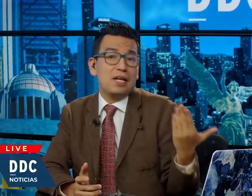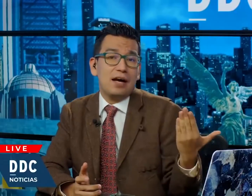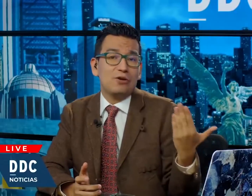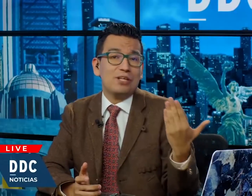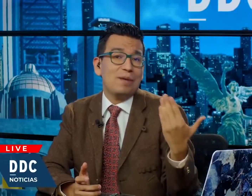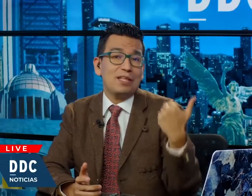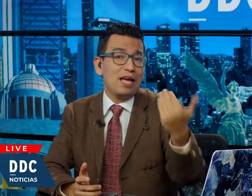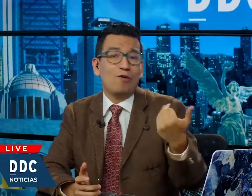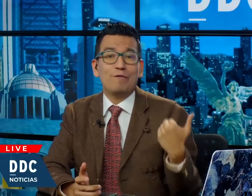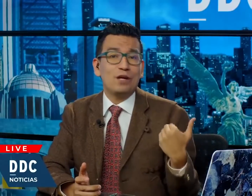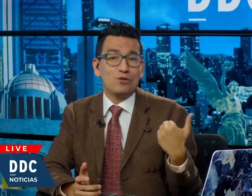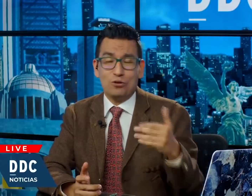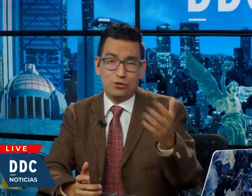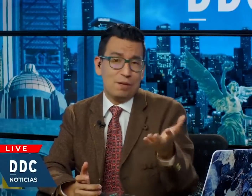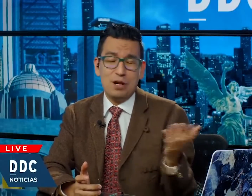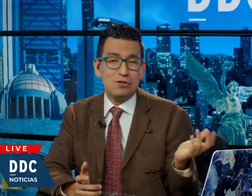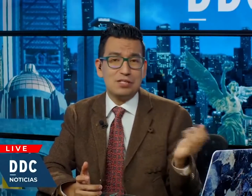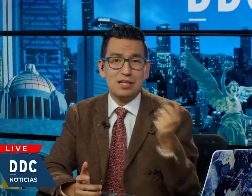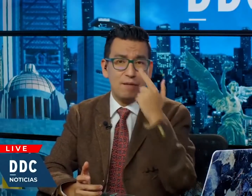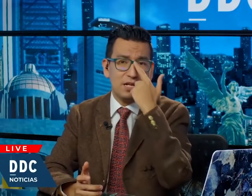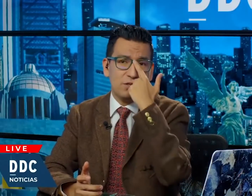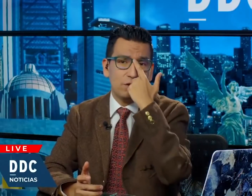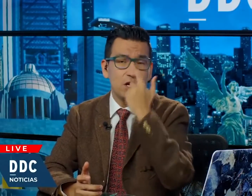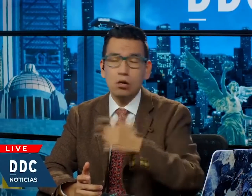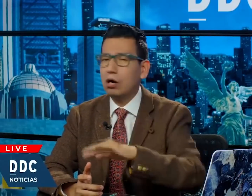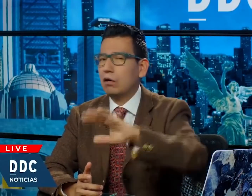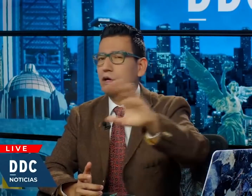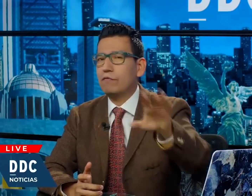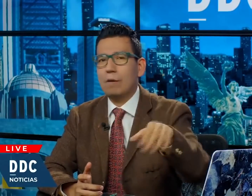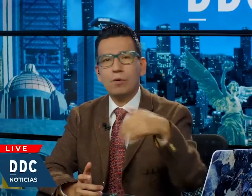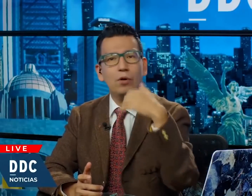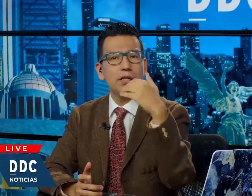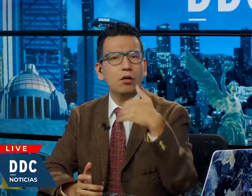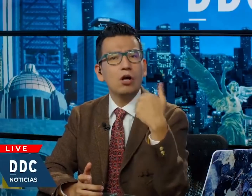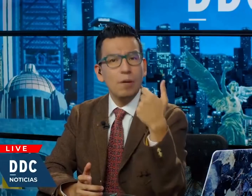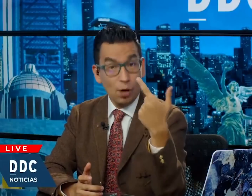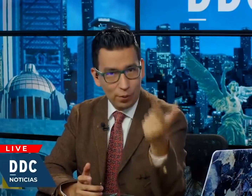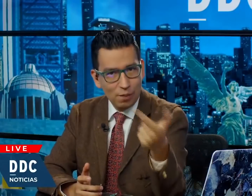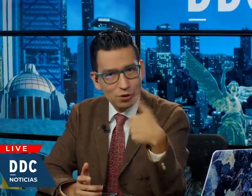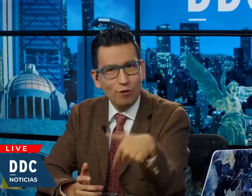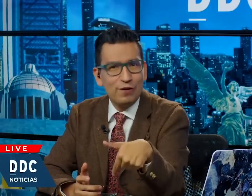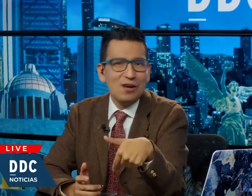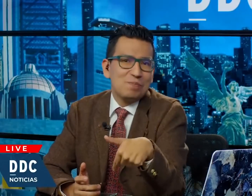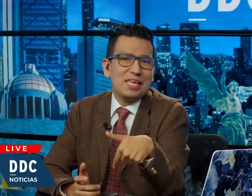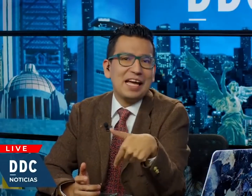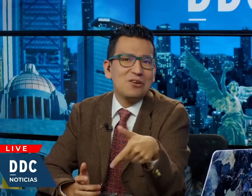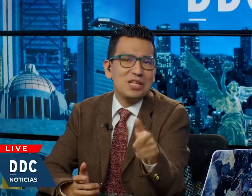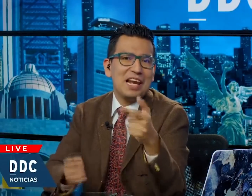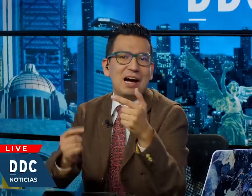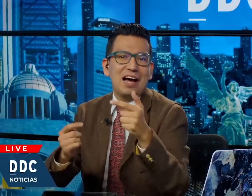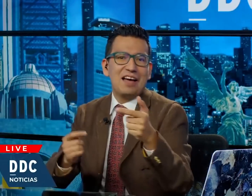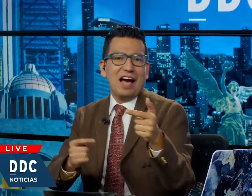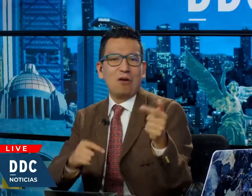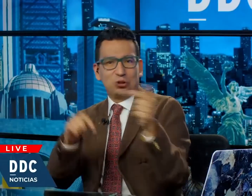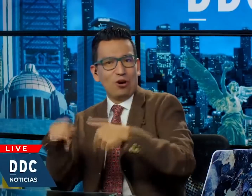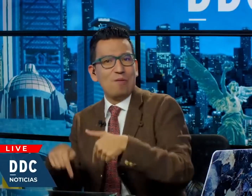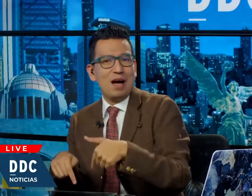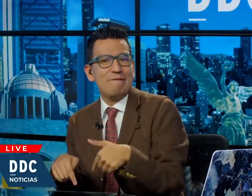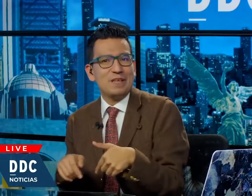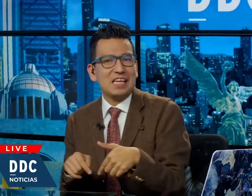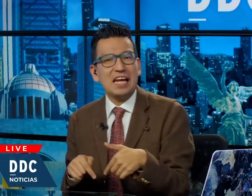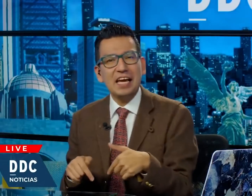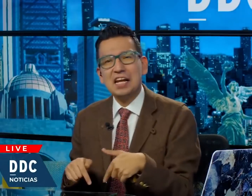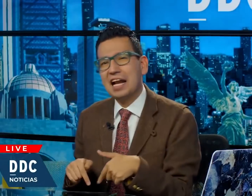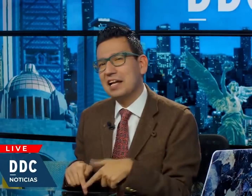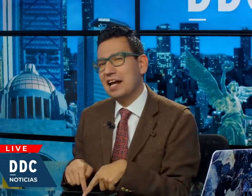Estados Unidos milagrosamente ya confía en nosotros, al menos esta es la versión, ¿no? Que no hay un favor político, pero podemos confiar los mexicanos en la